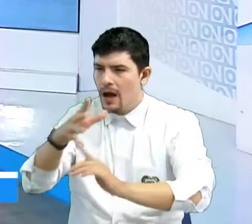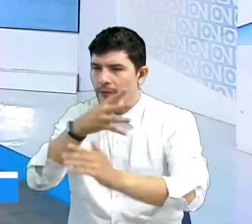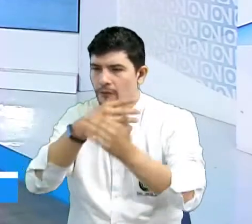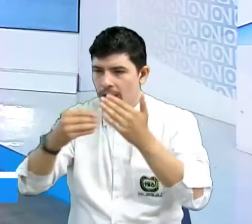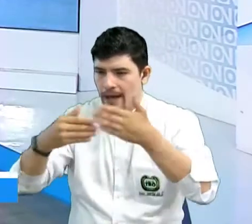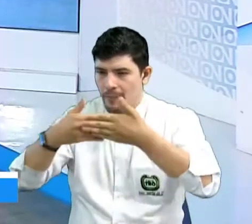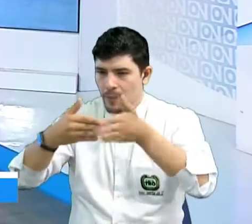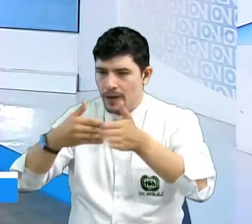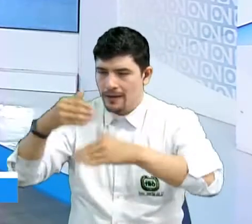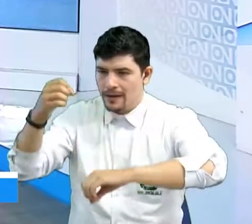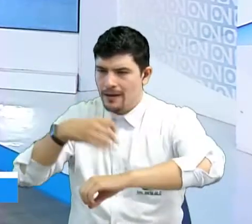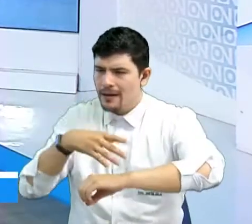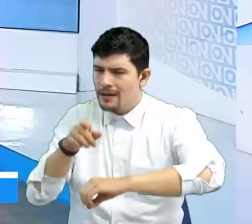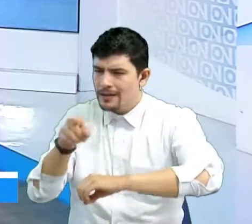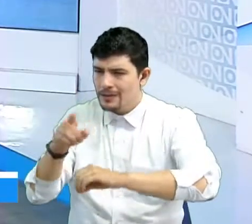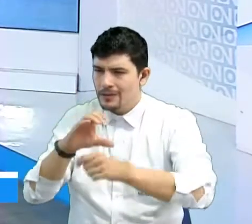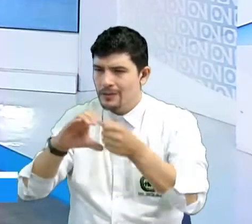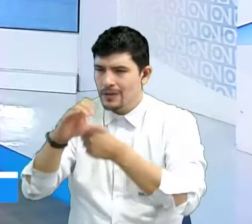adelante.